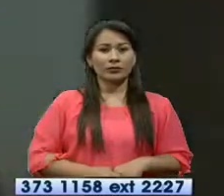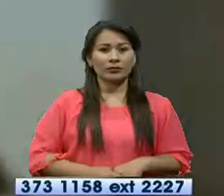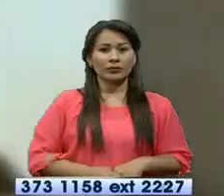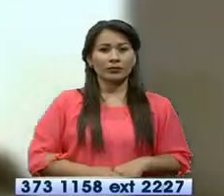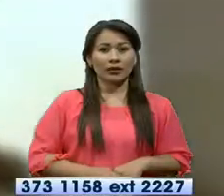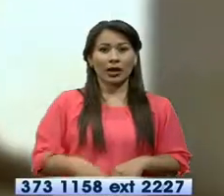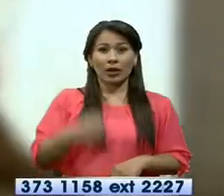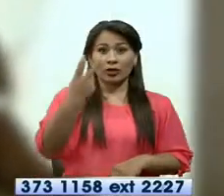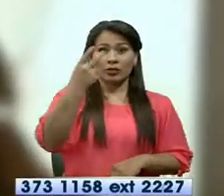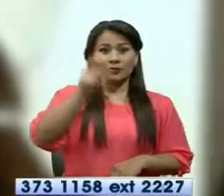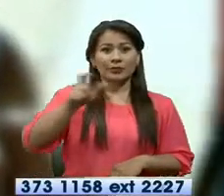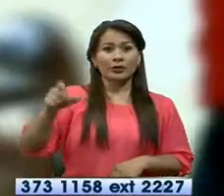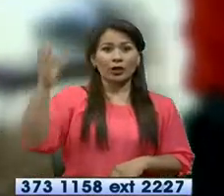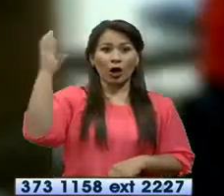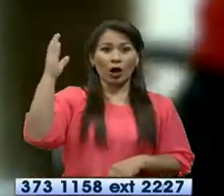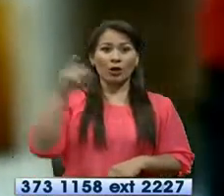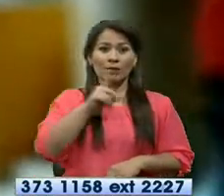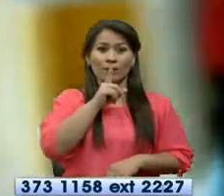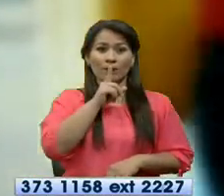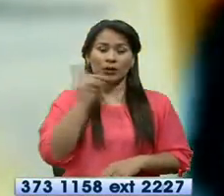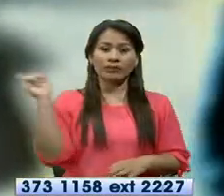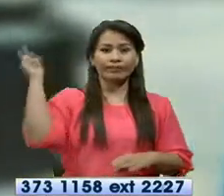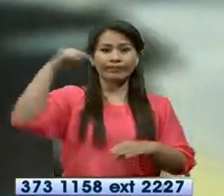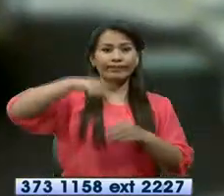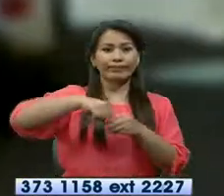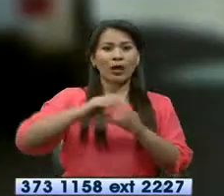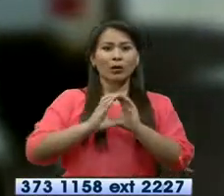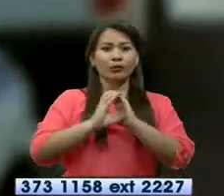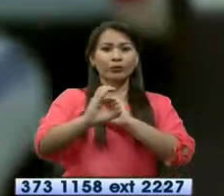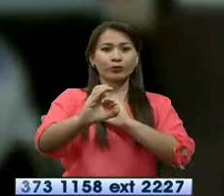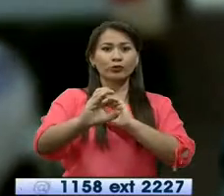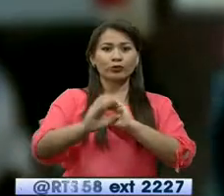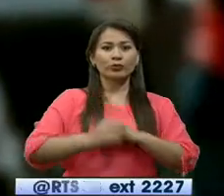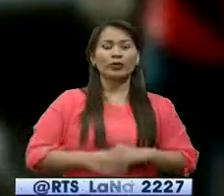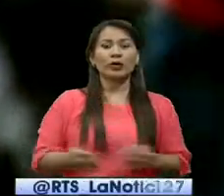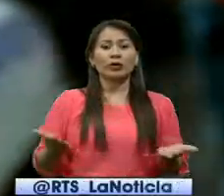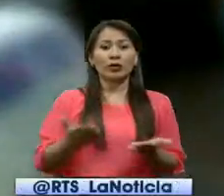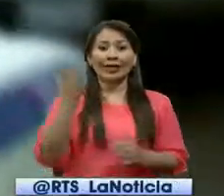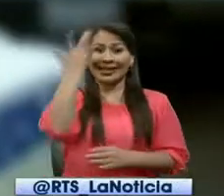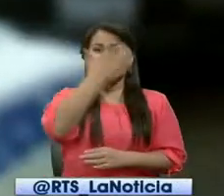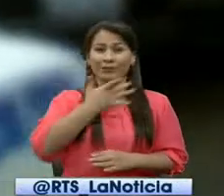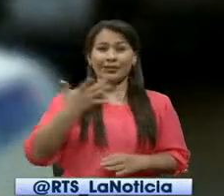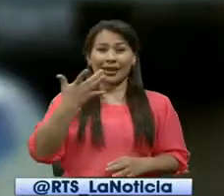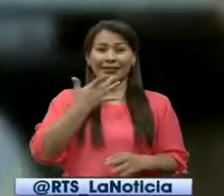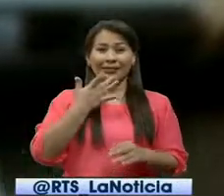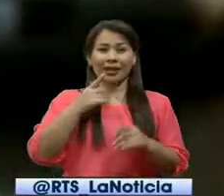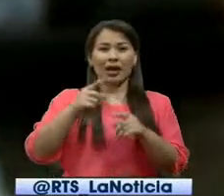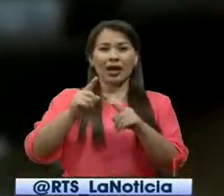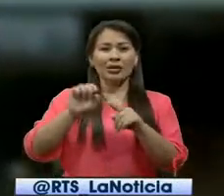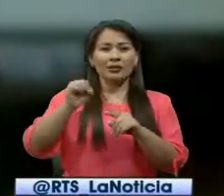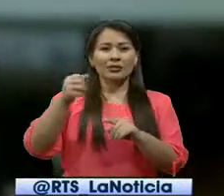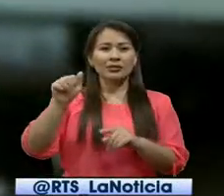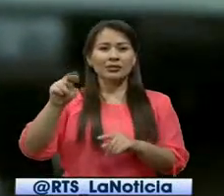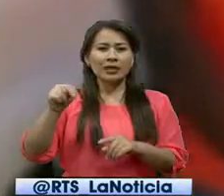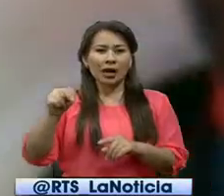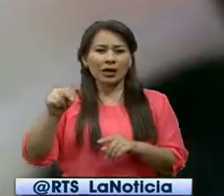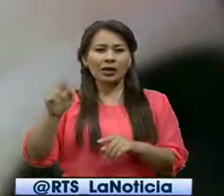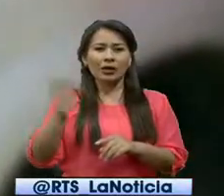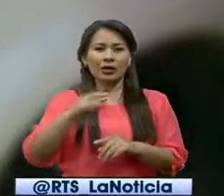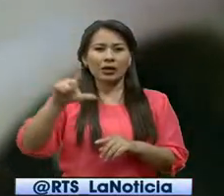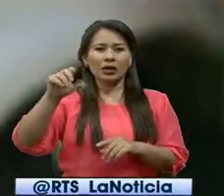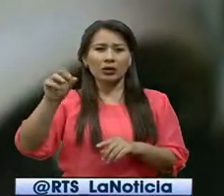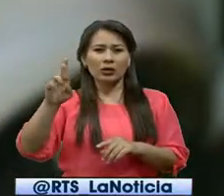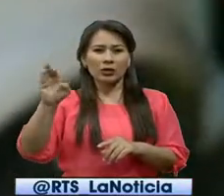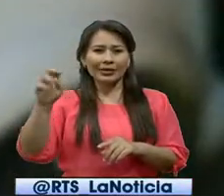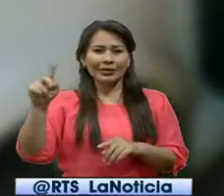Los dos colombianos habrían abordado la unidad de transporte público en San Lorenzo, cuyo destino final era la ciudad de Ibarra. En el control de San Jerónimo,